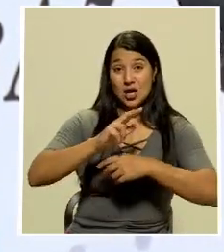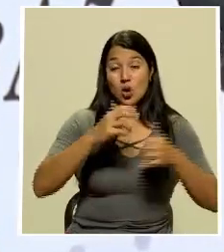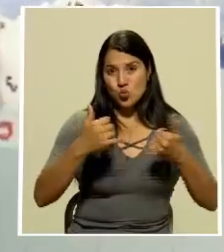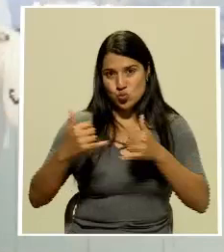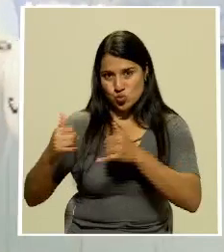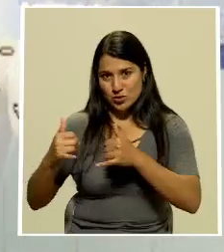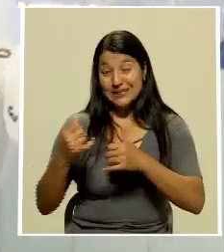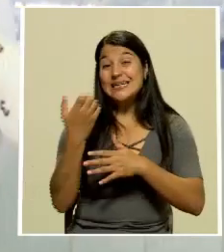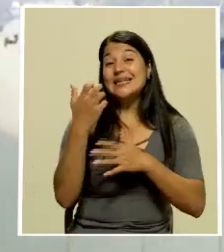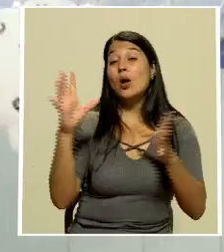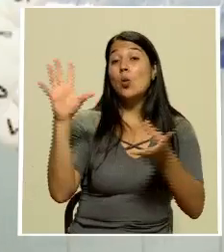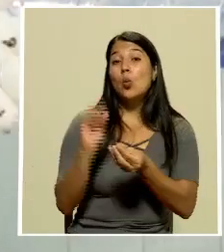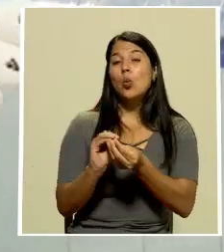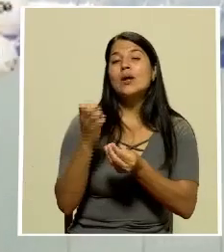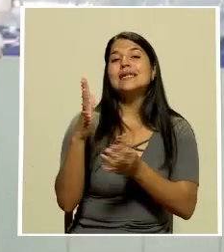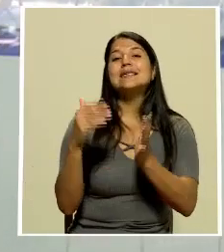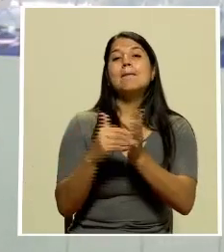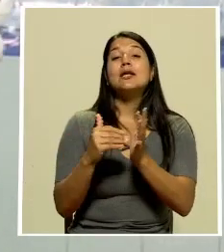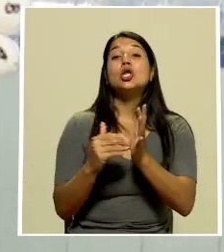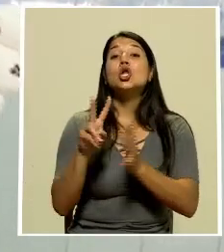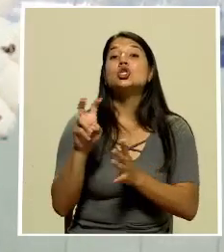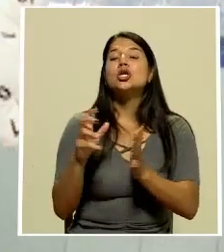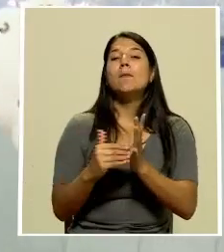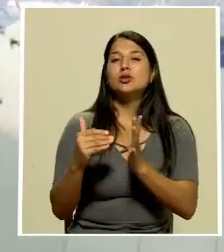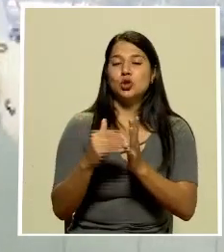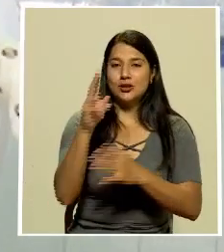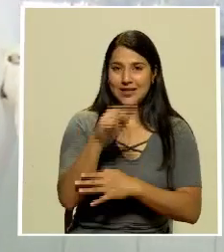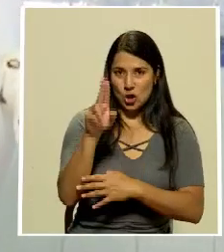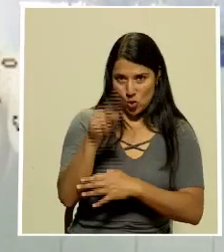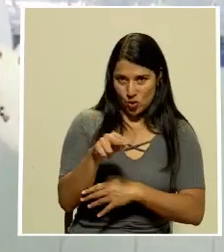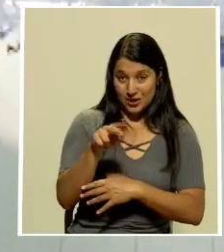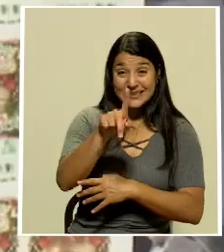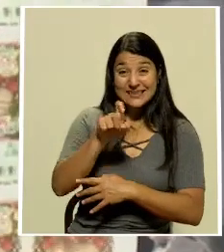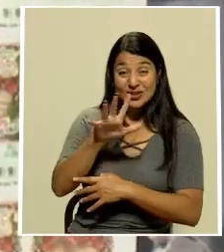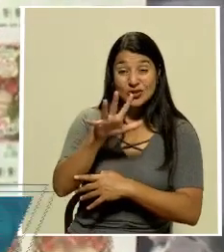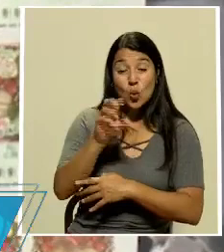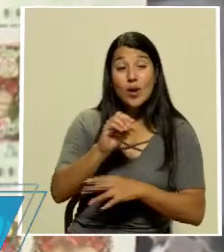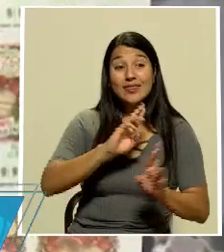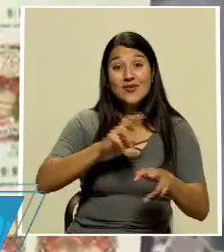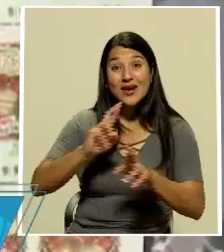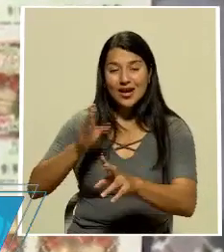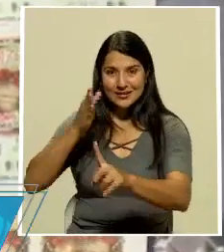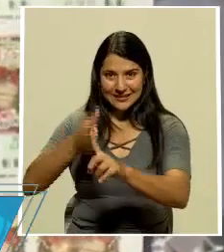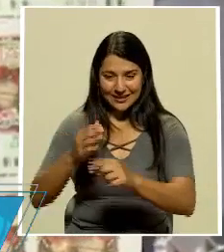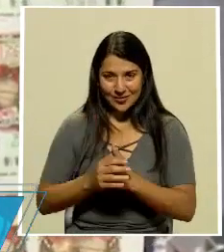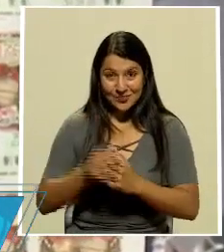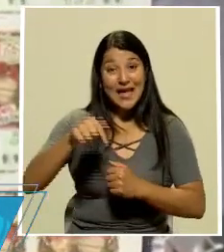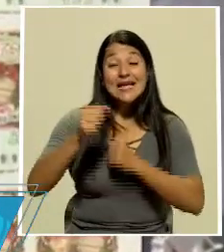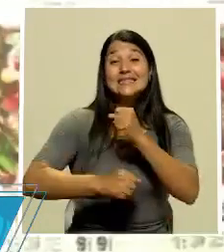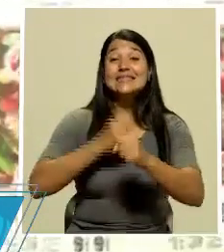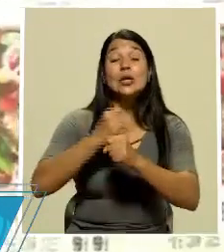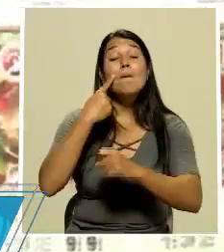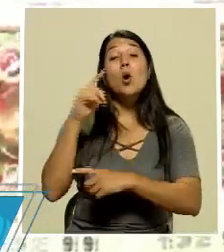los 15.200 millones de colones. En total serán 150 premios directos en cada emisión. Para este año, debido